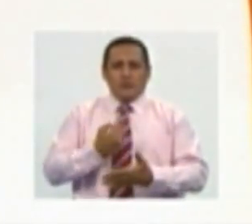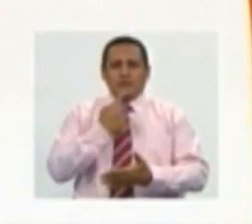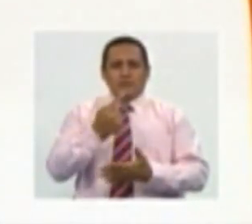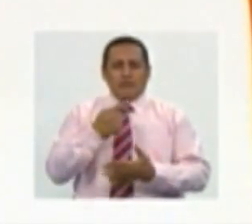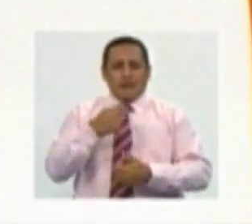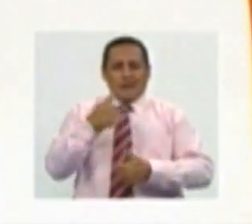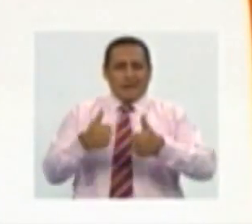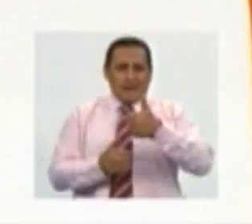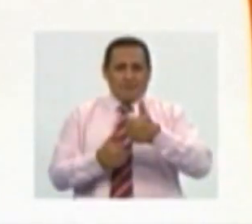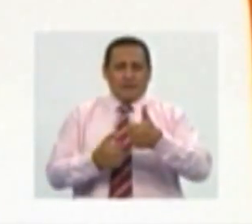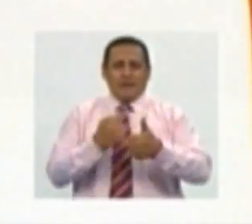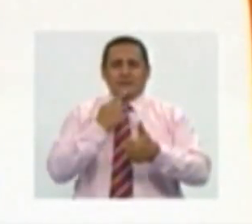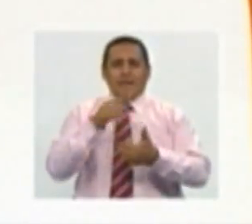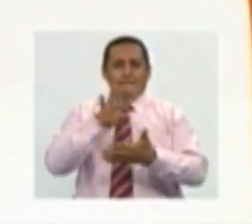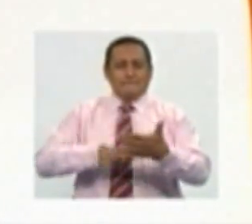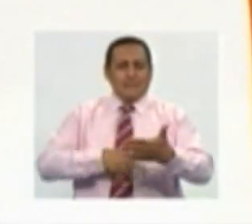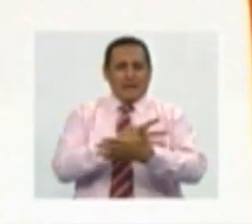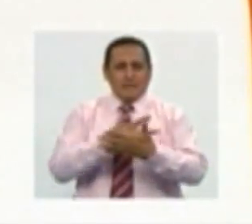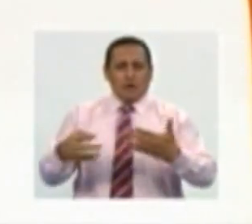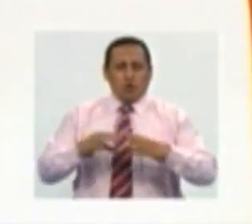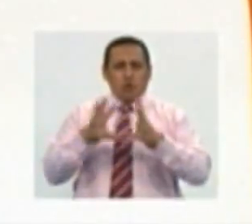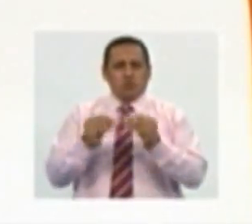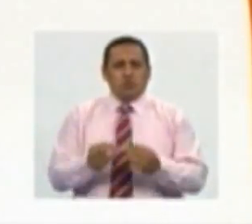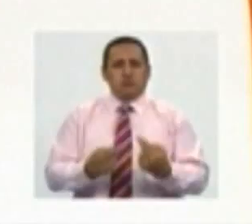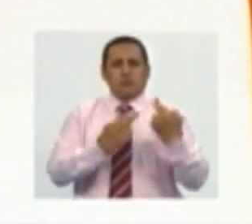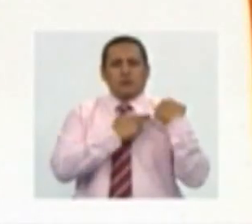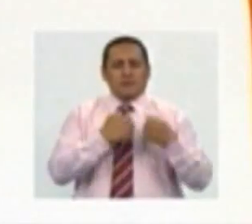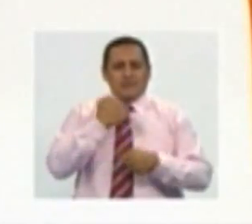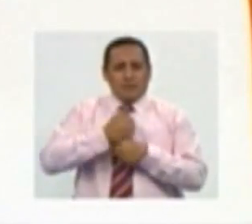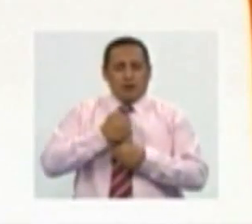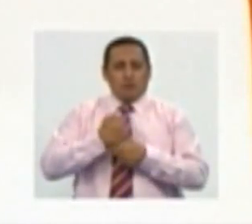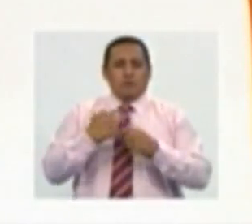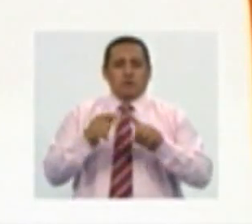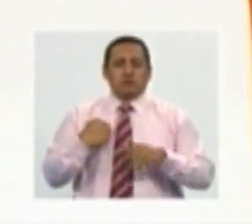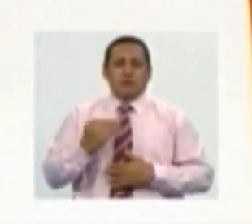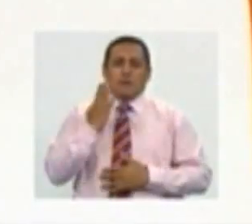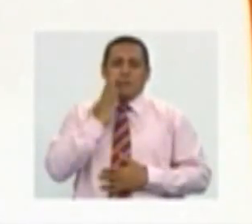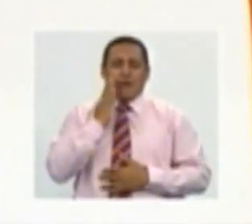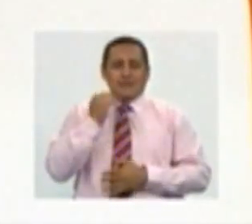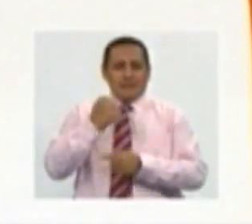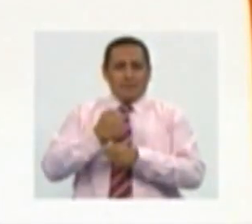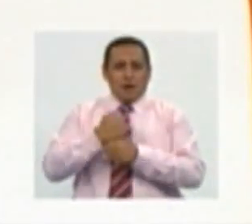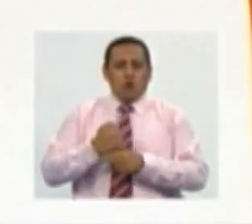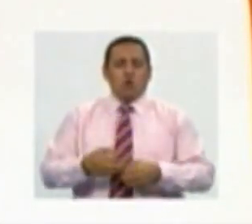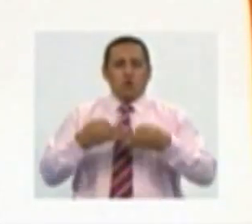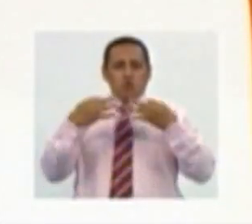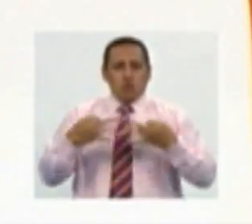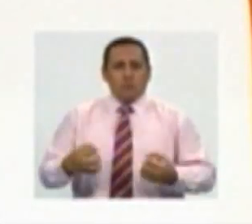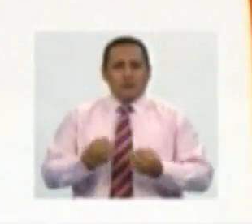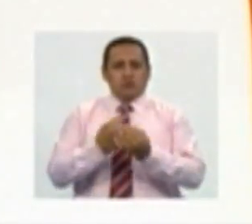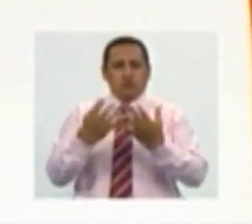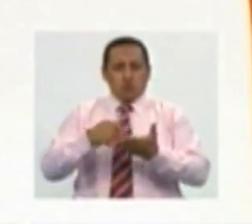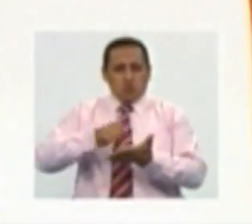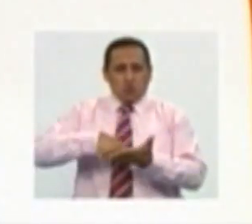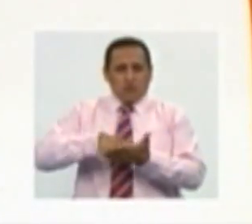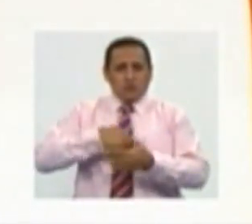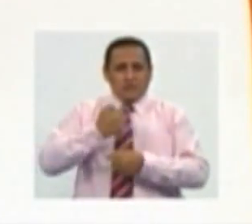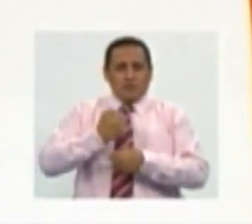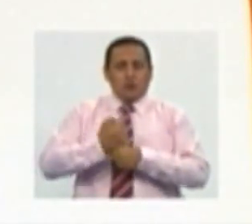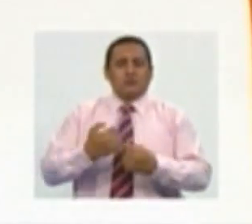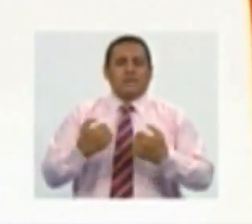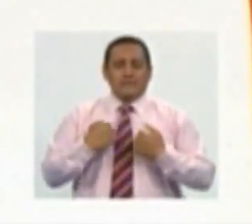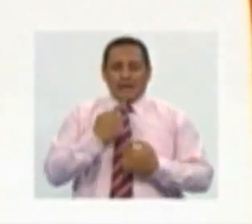y está subordinado, debería estar en planilla con todos los beneficios laborales. En este caso, si una madre trabajadora cumple los elementos de un contrato de